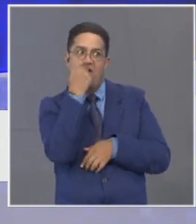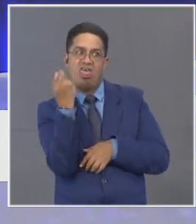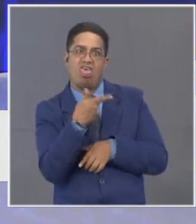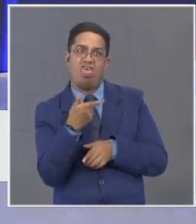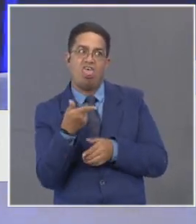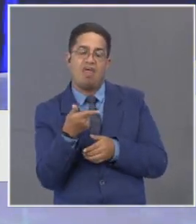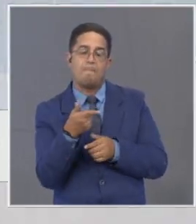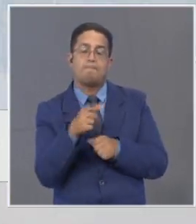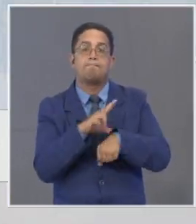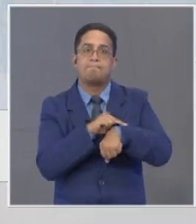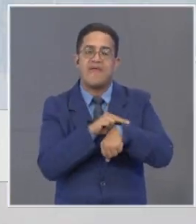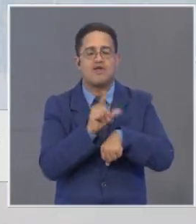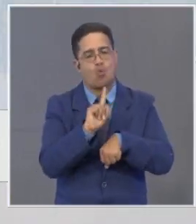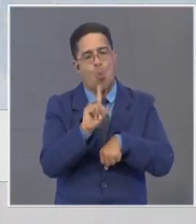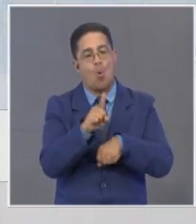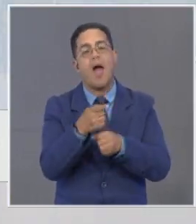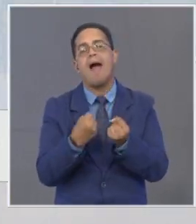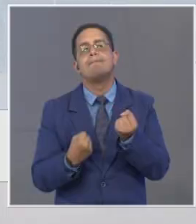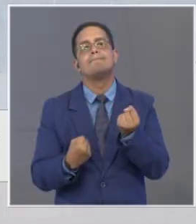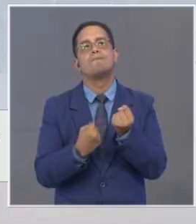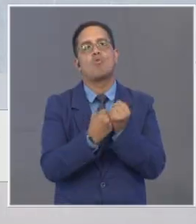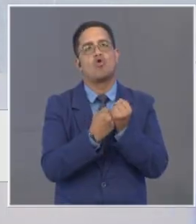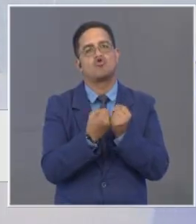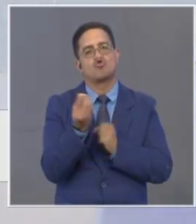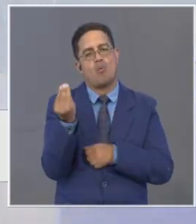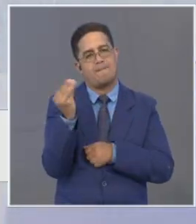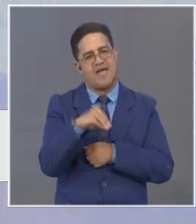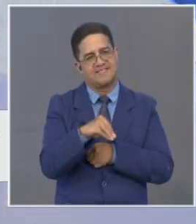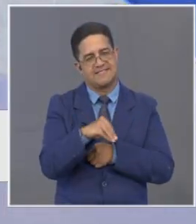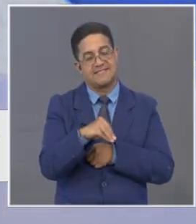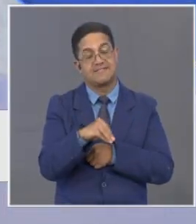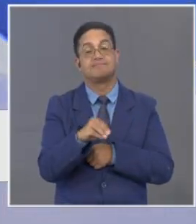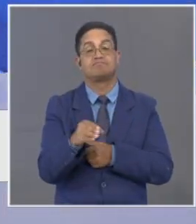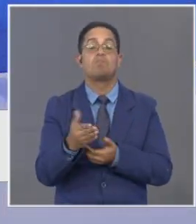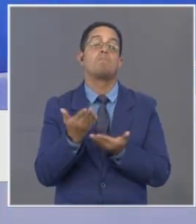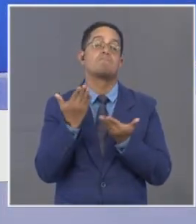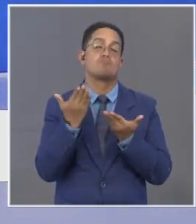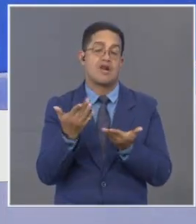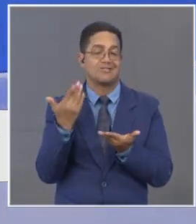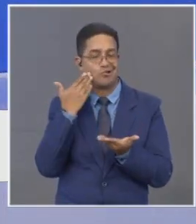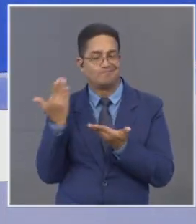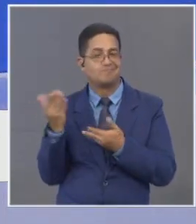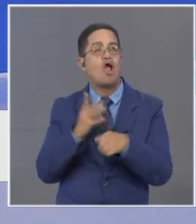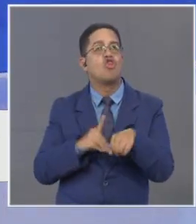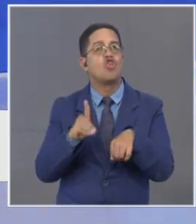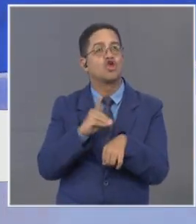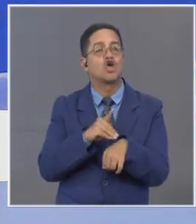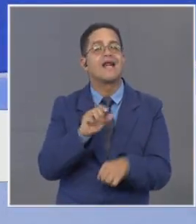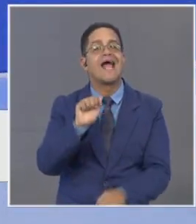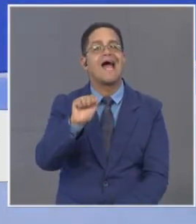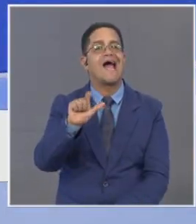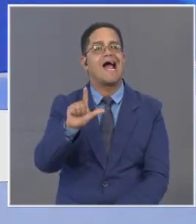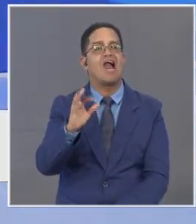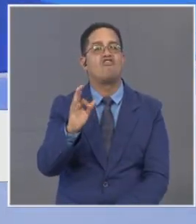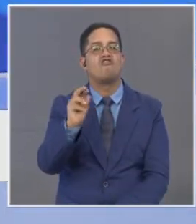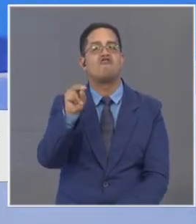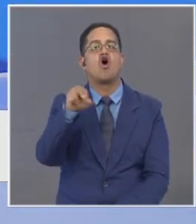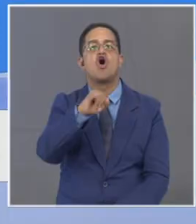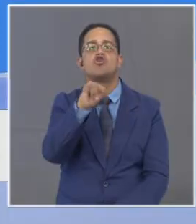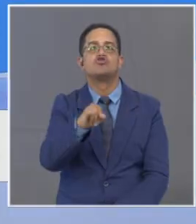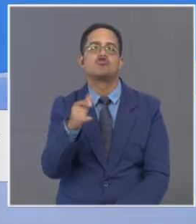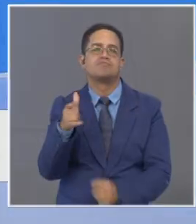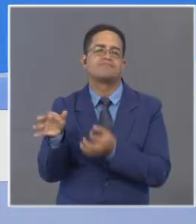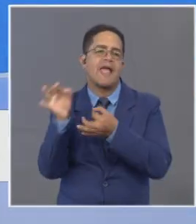quiere decir es un apoyo adicional que se tiene. Y por eso el doctor Asdrúbal Alfonso, cardiólogo intervencionista, nos va a explicar un poco sobre